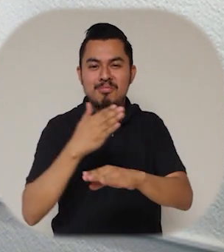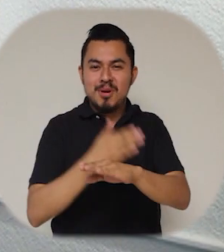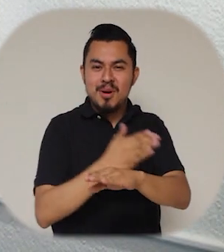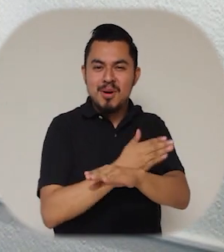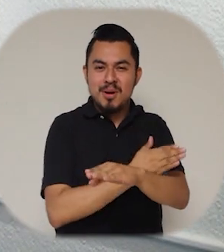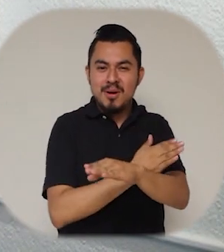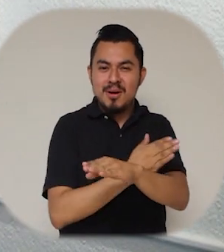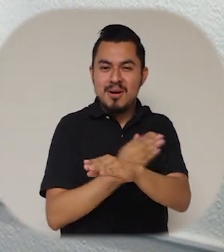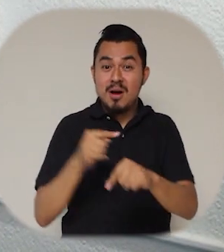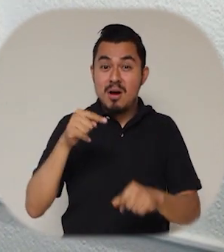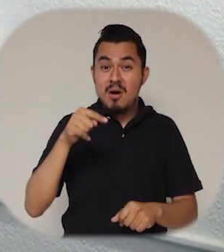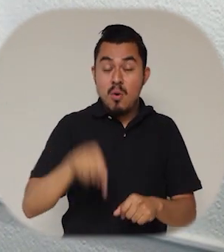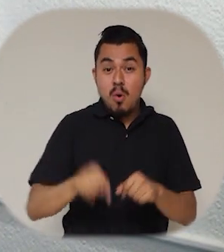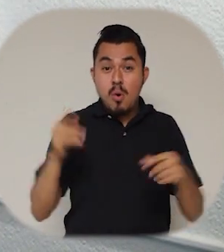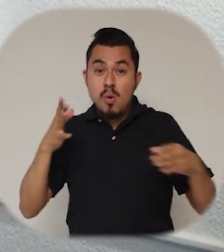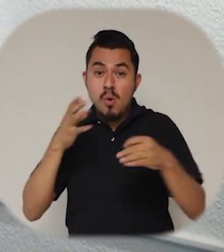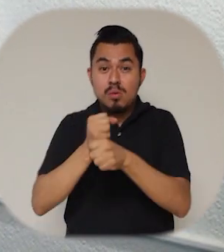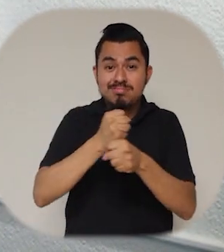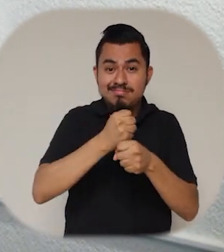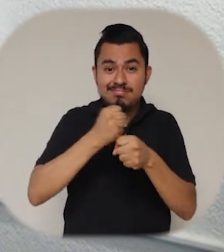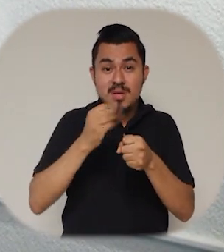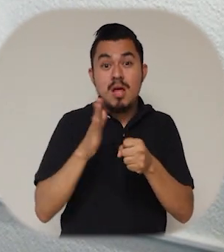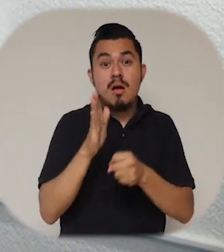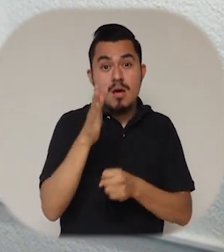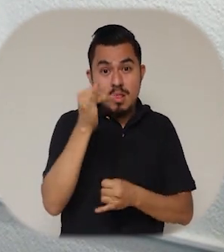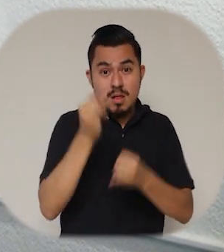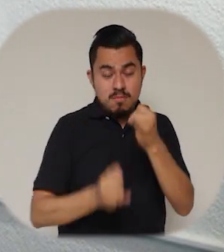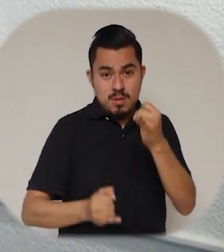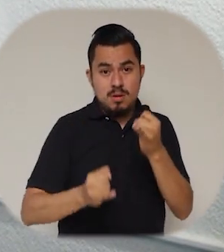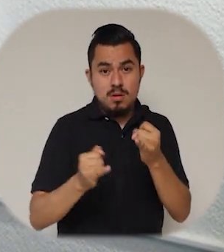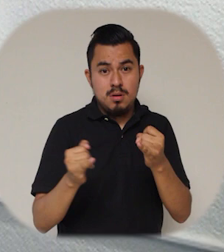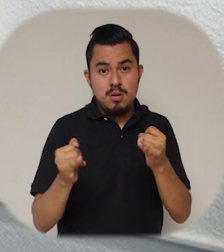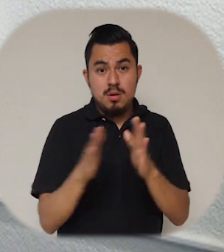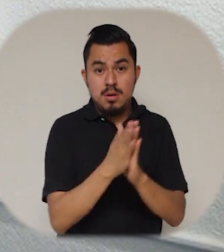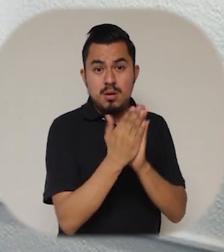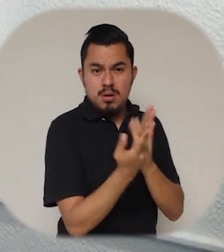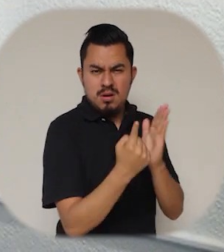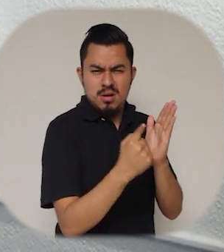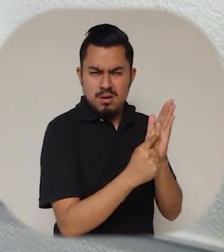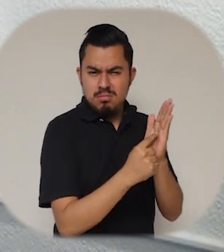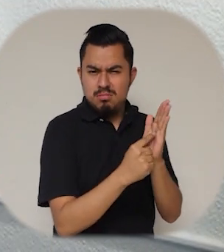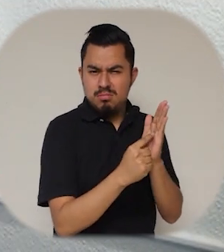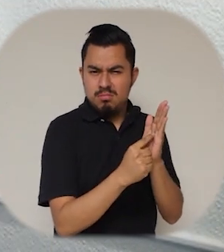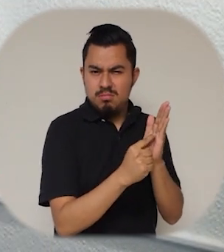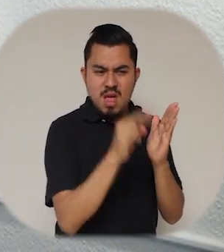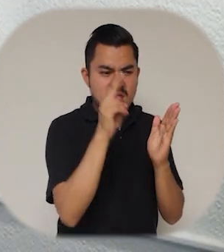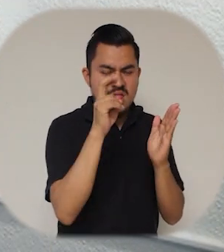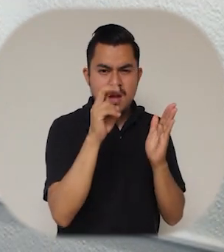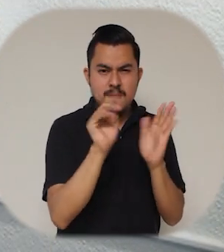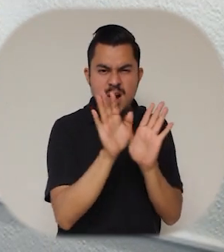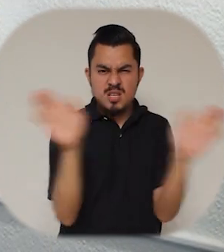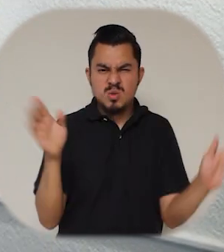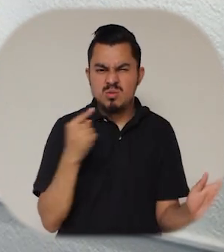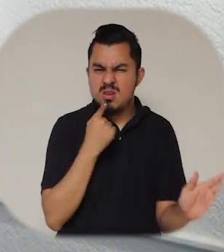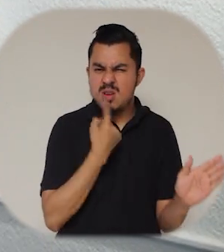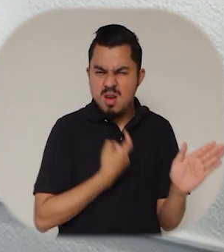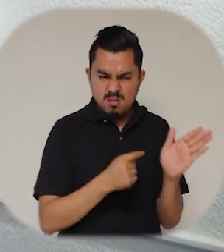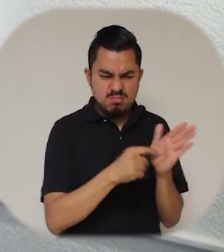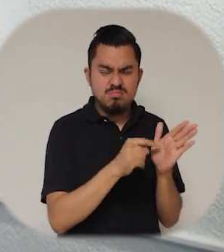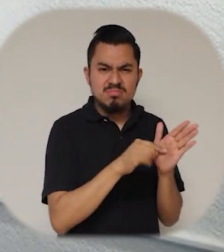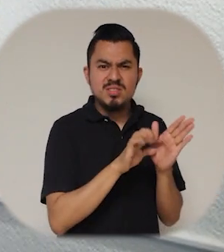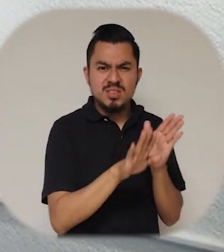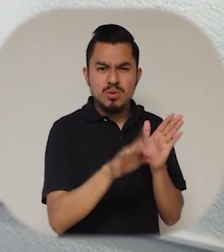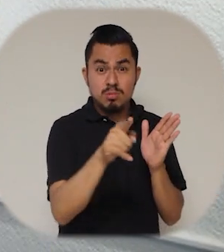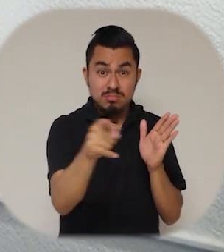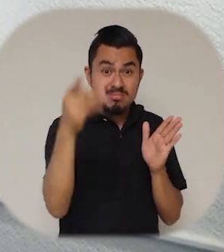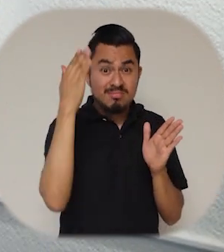Biblia nos habla acerca de quién es Jesús. Como ustedes conocen muy bien, Jesús es el Cristo, el Hijo de Dios.